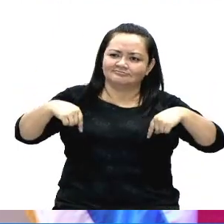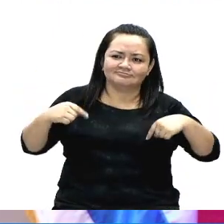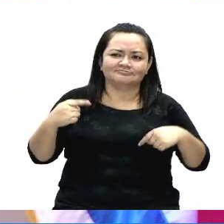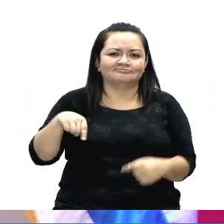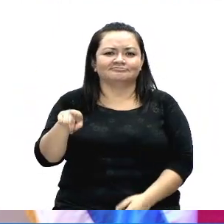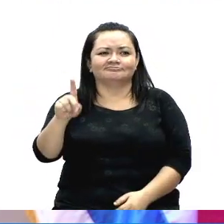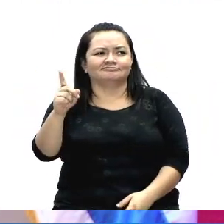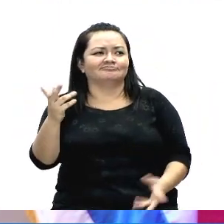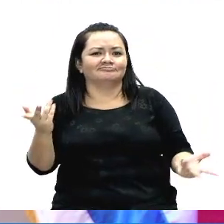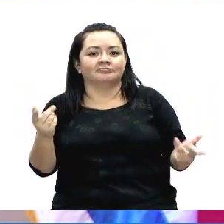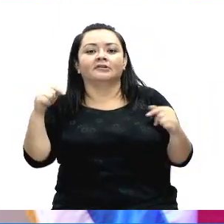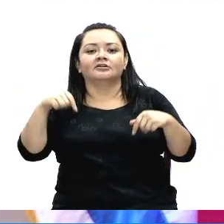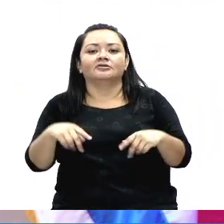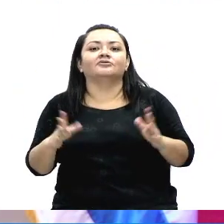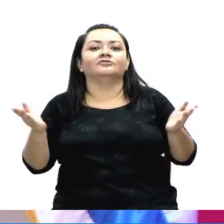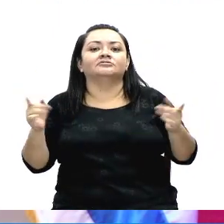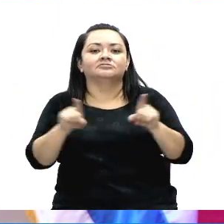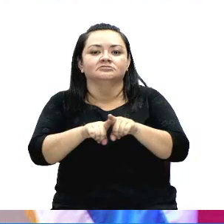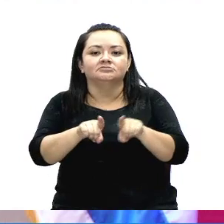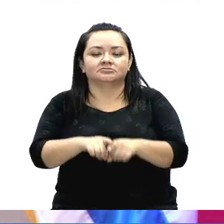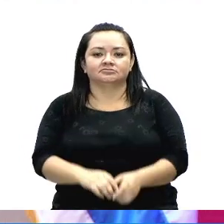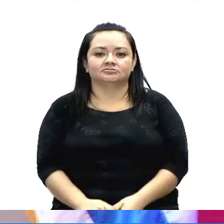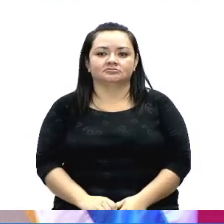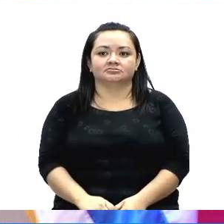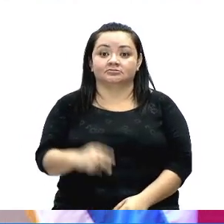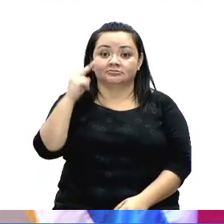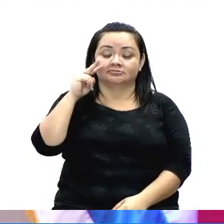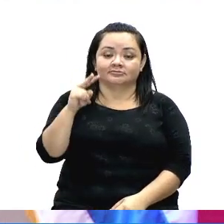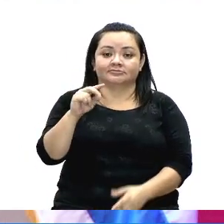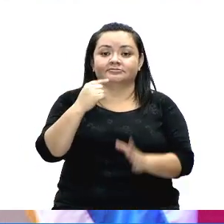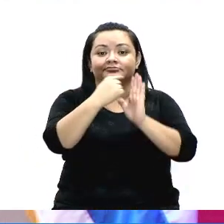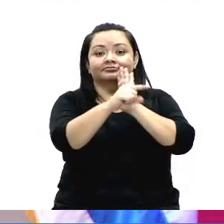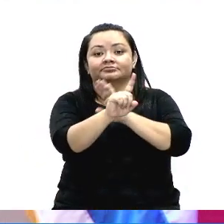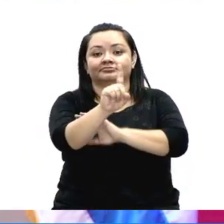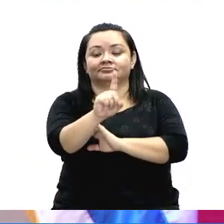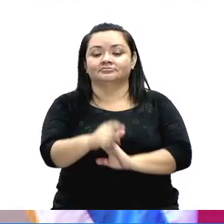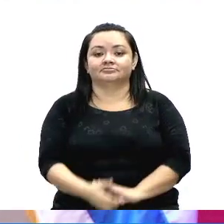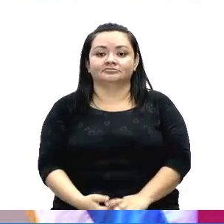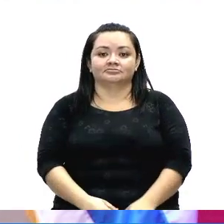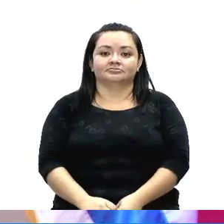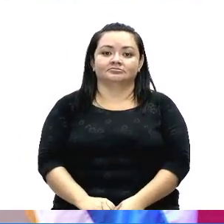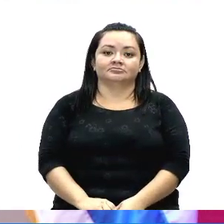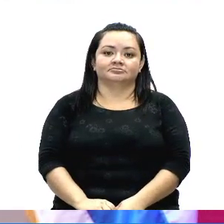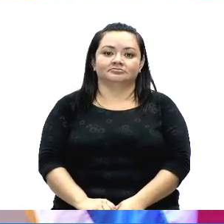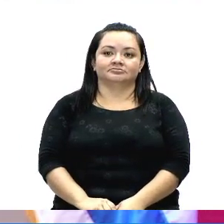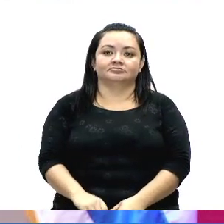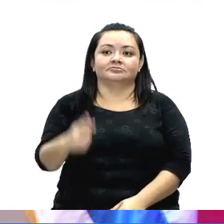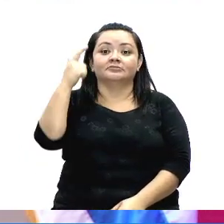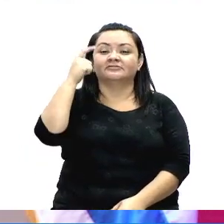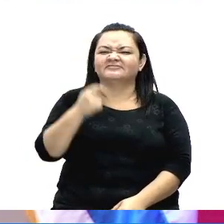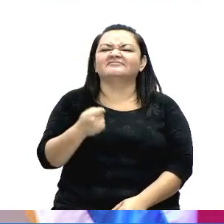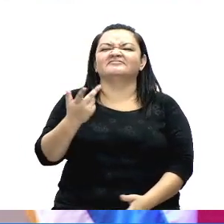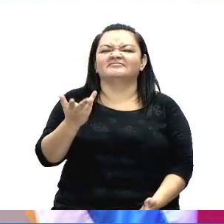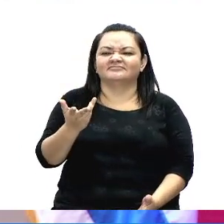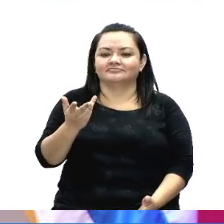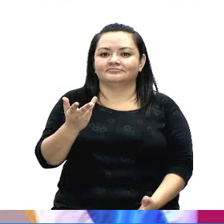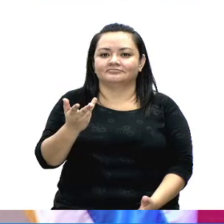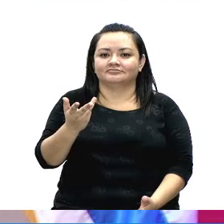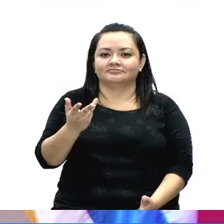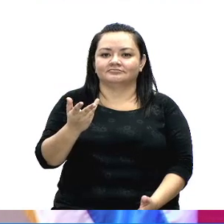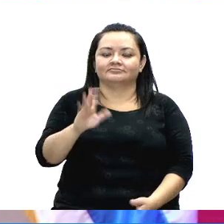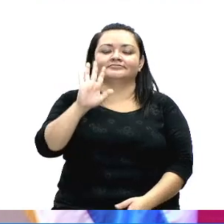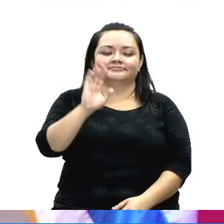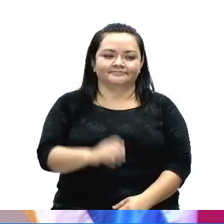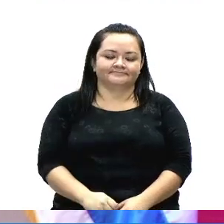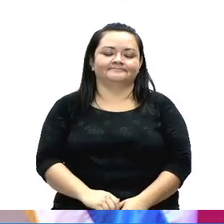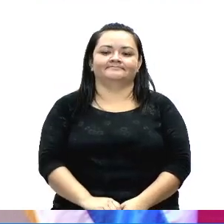estuvimos allá y oye mi hermanito mire lo que dice el versículo 1 en el mes que dice mi hermano va